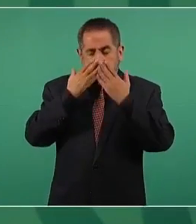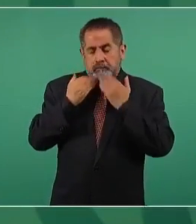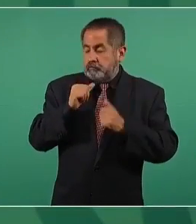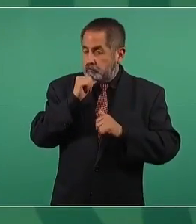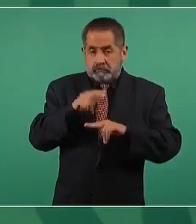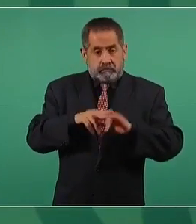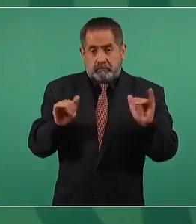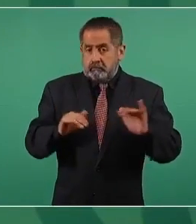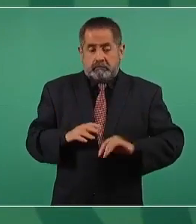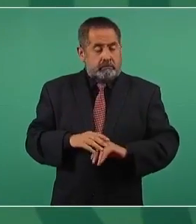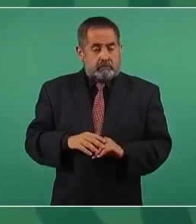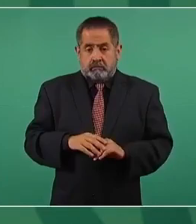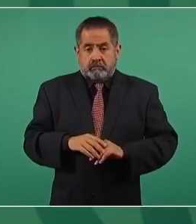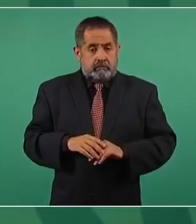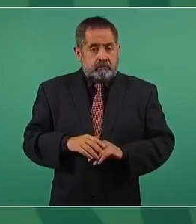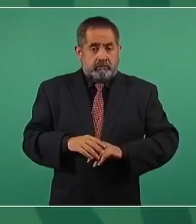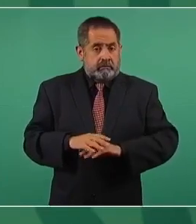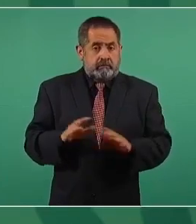Son